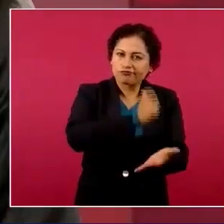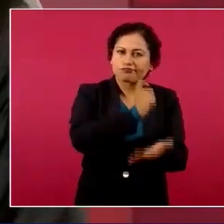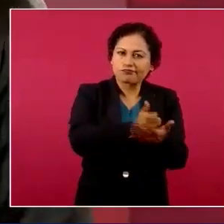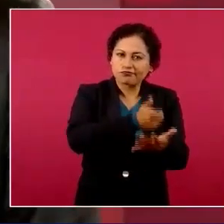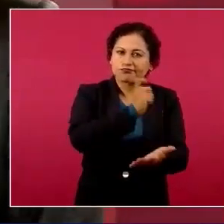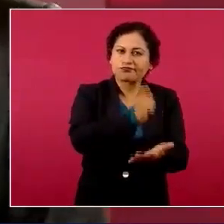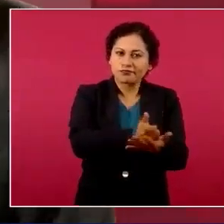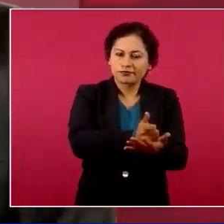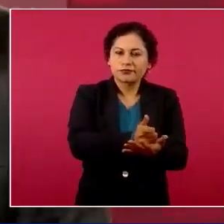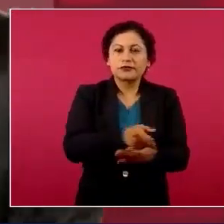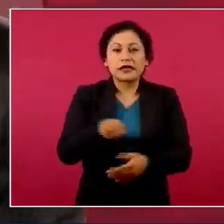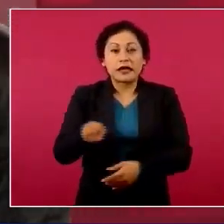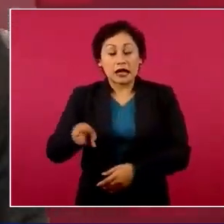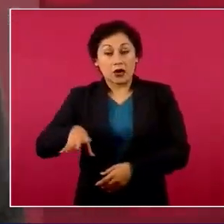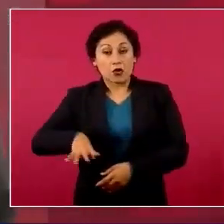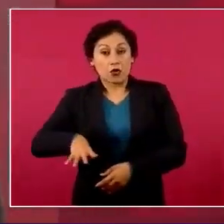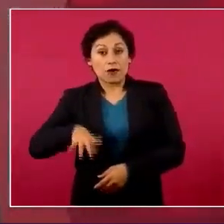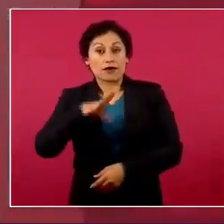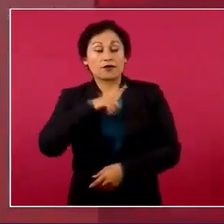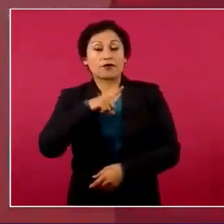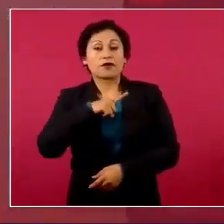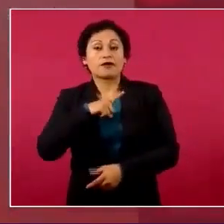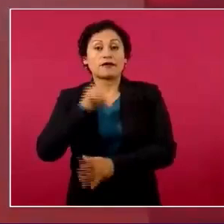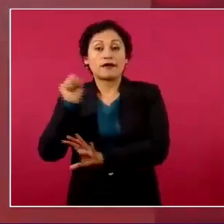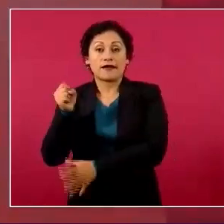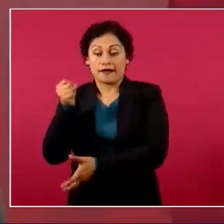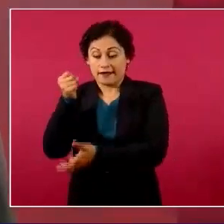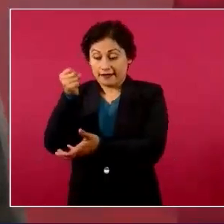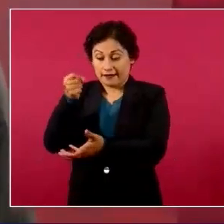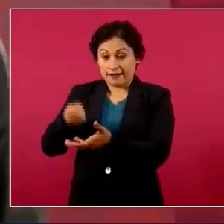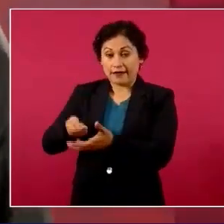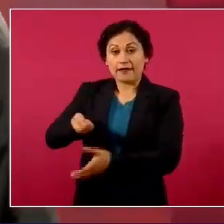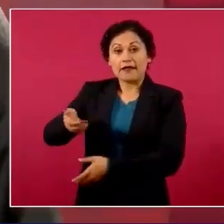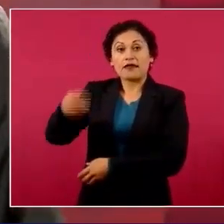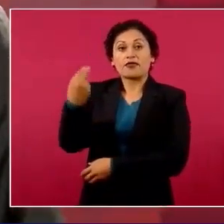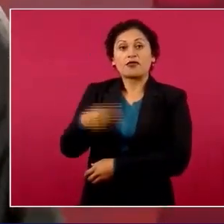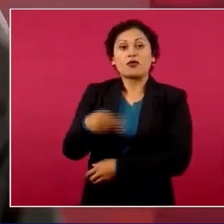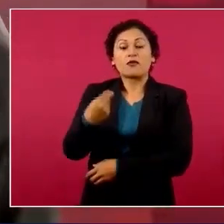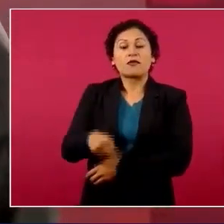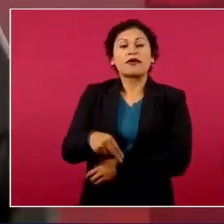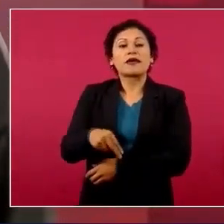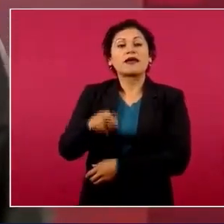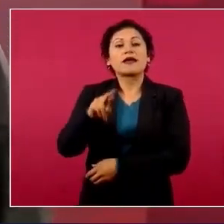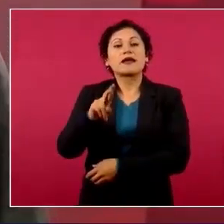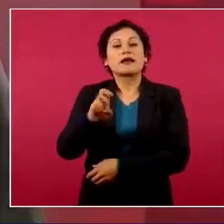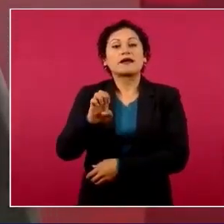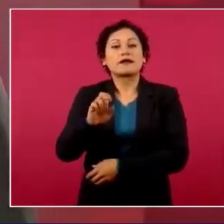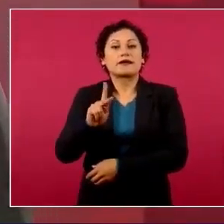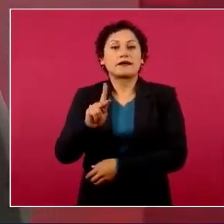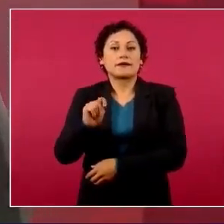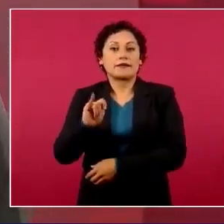Había un fondo que se llamaba el Fondo de los Reptiles,